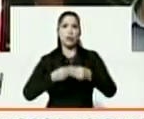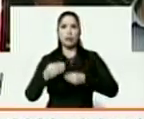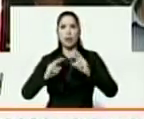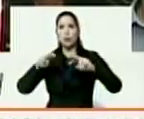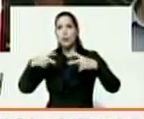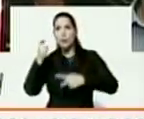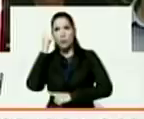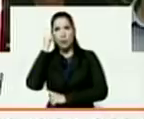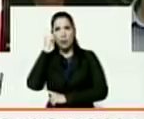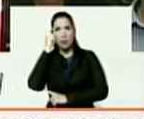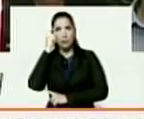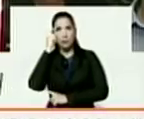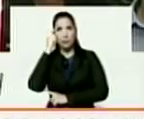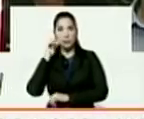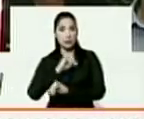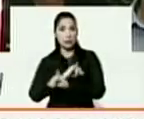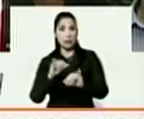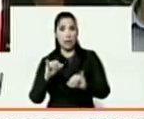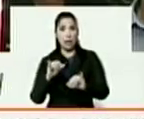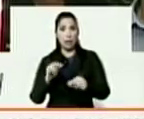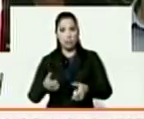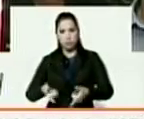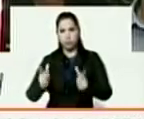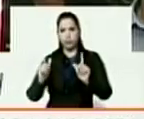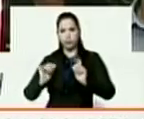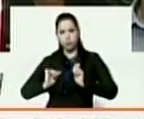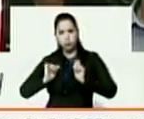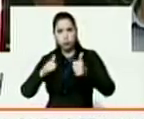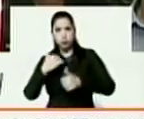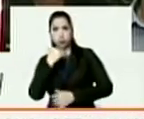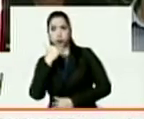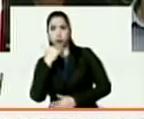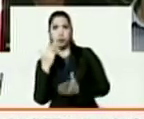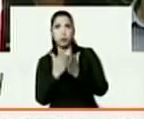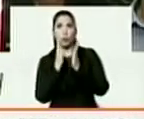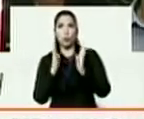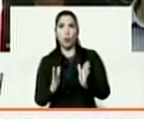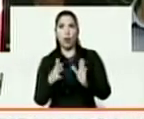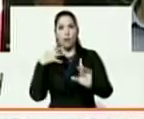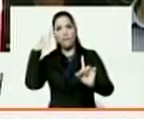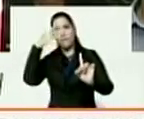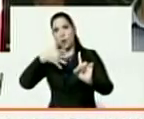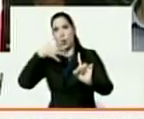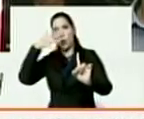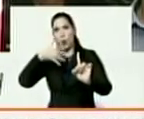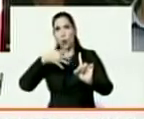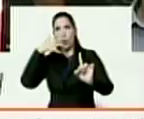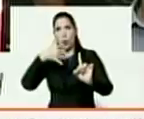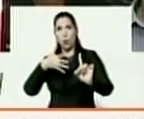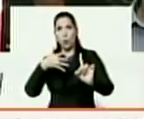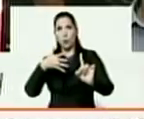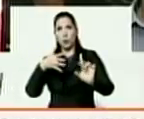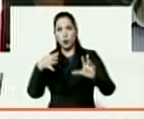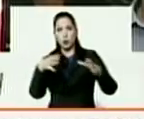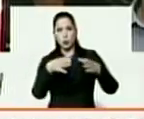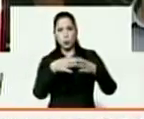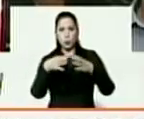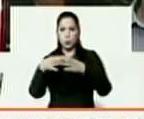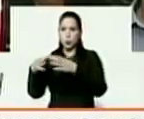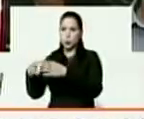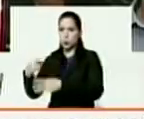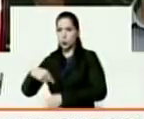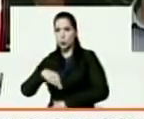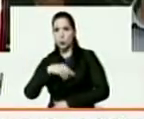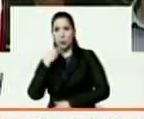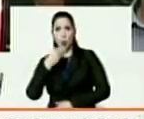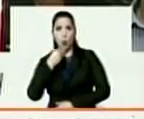fecha ya la instalación y el arranque de la escuela de formación de cuadros de nuestra jp